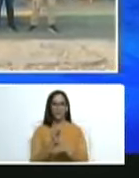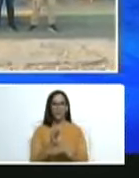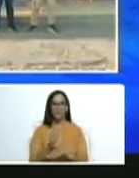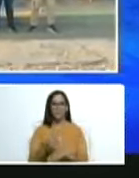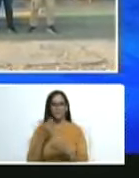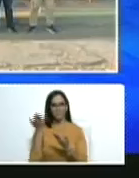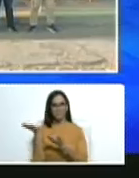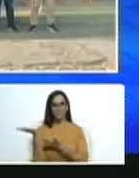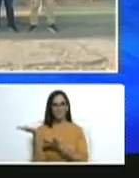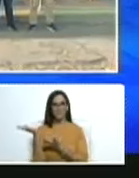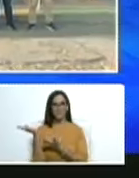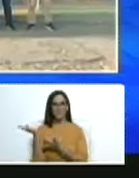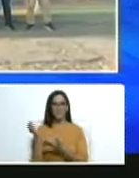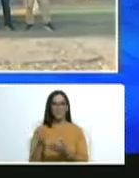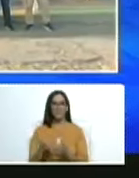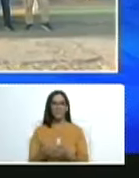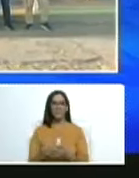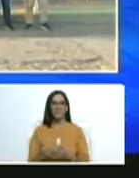Falcón!